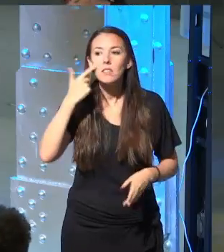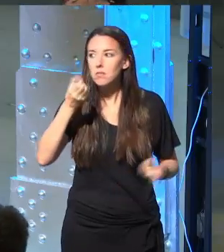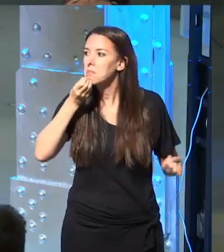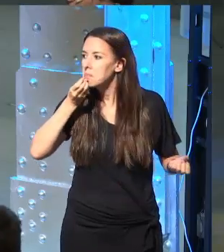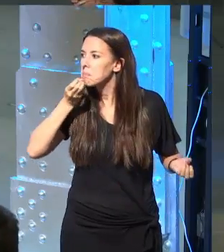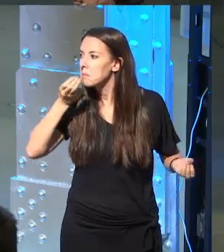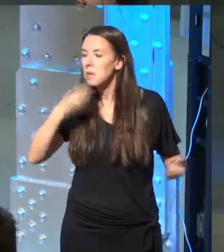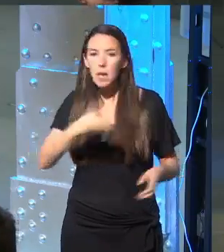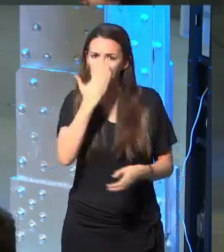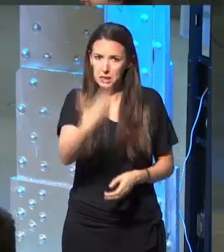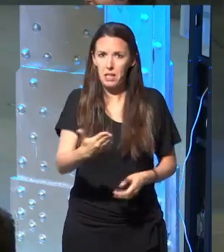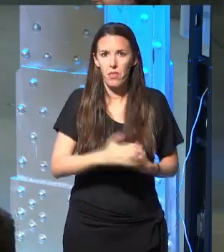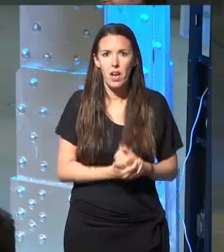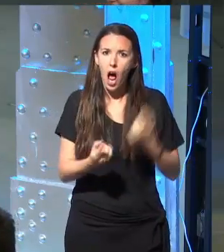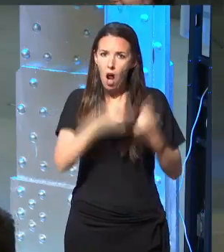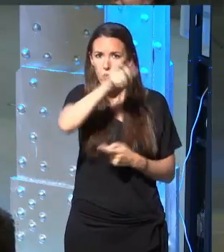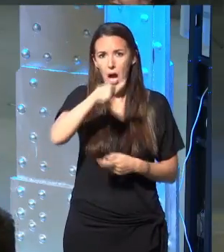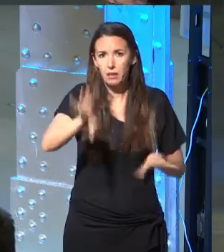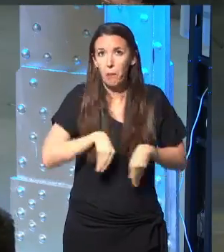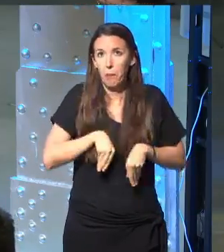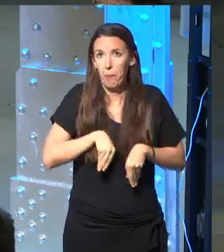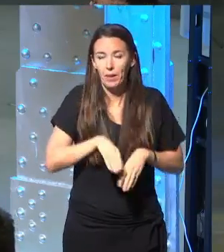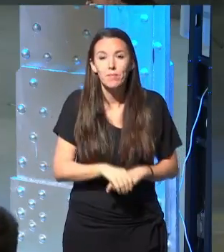bien. La gente es sincera, además. Hay gente que no levanta la mano, muy bien.